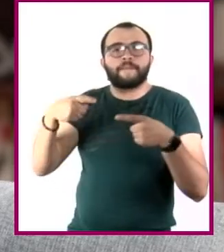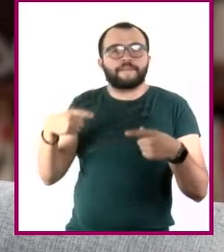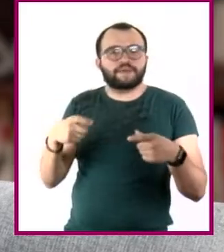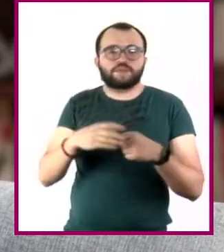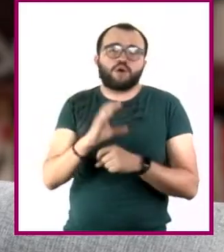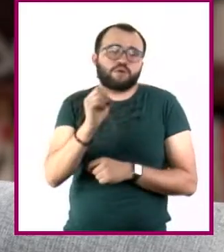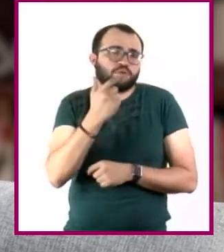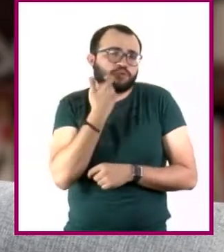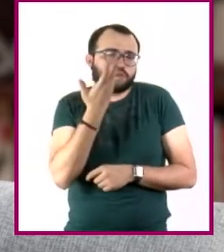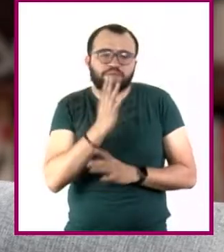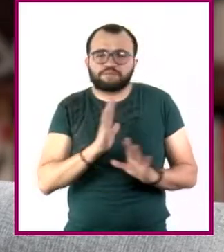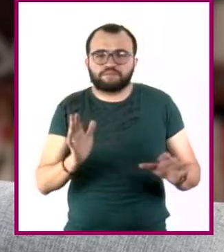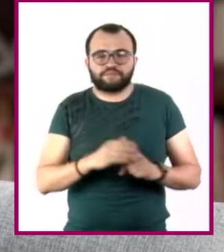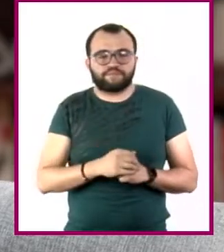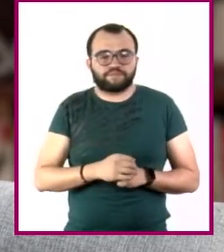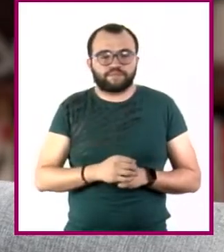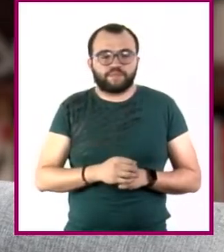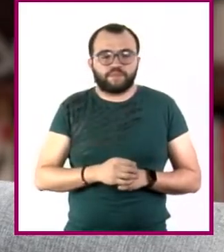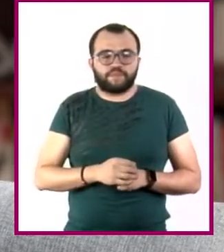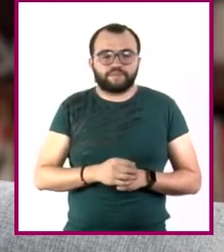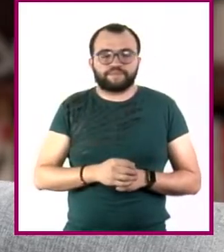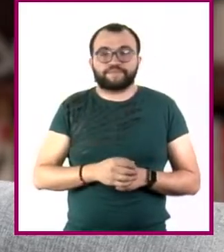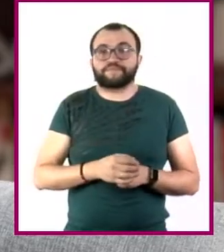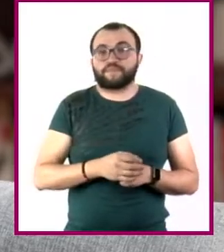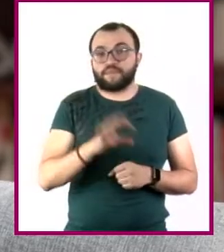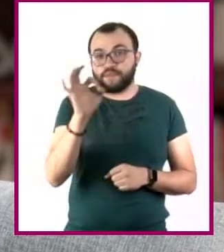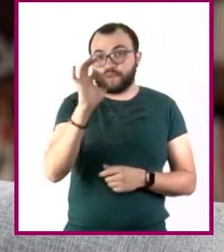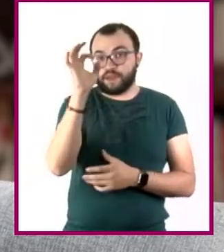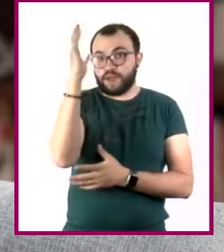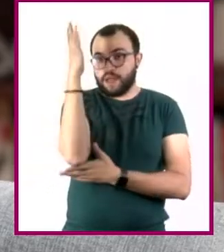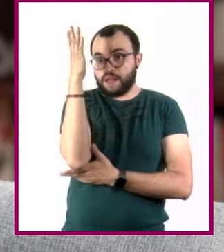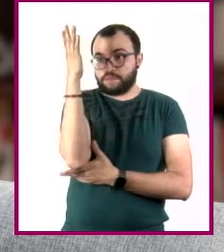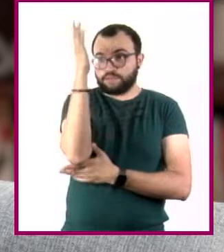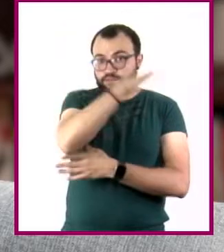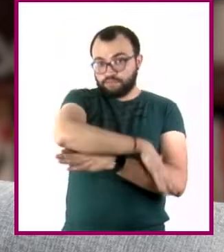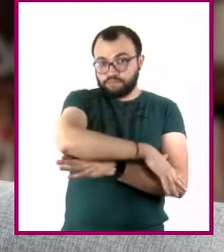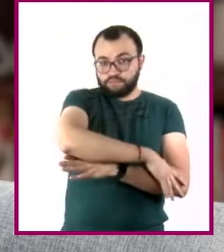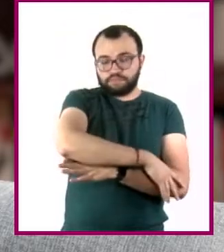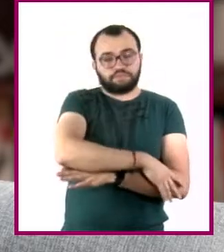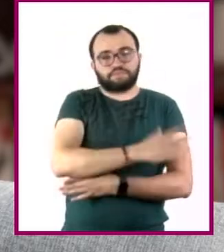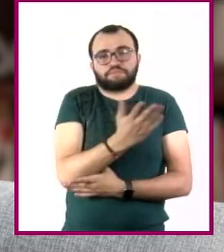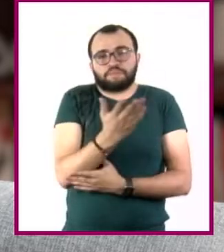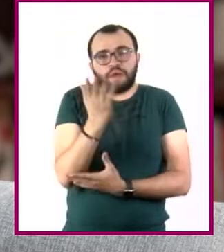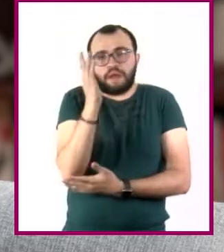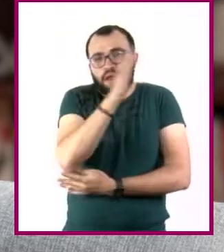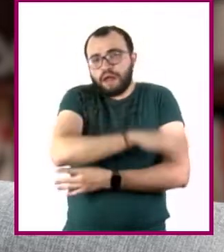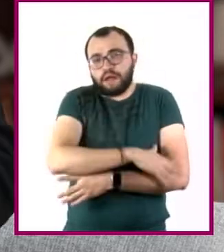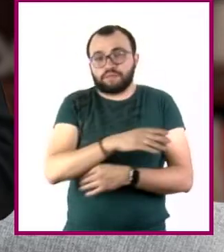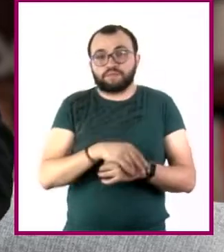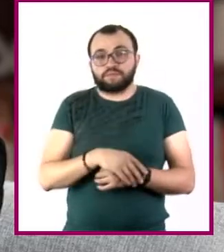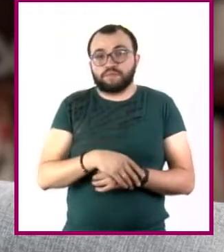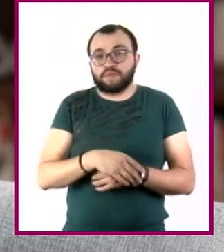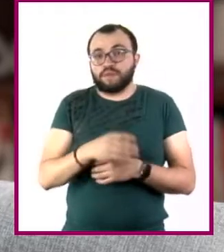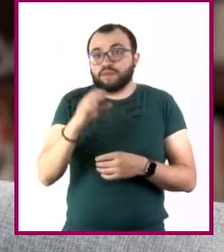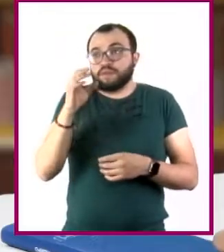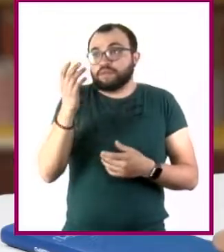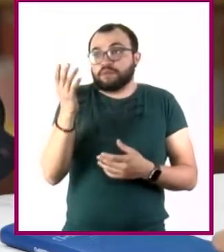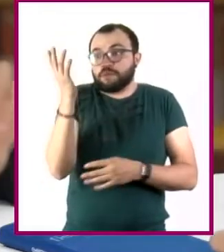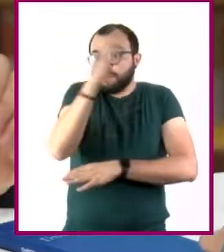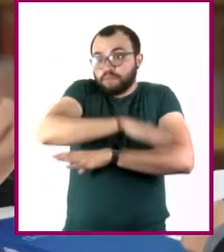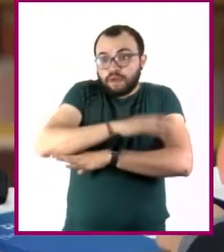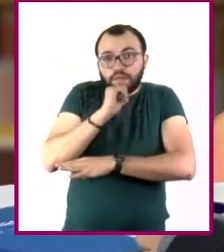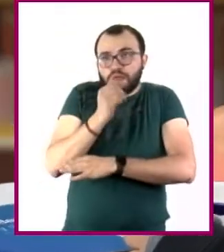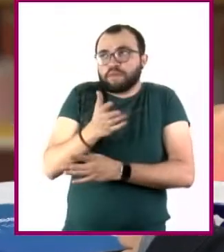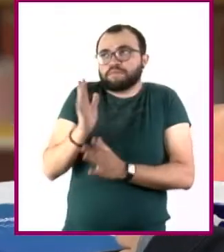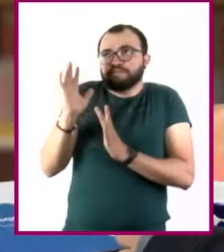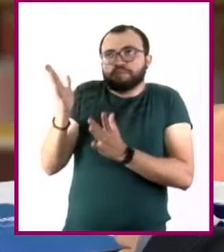atención. Si el árbol se cayó, entonces se cayó. Si no, pues no.